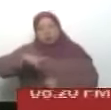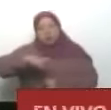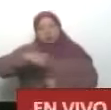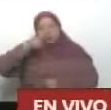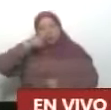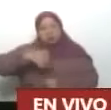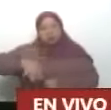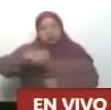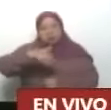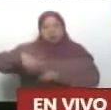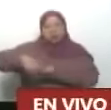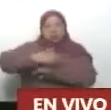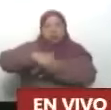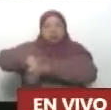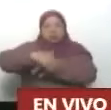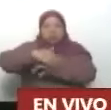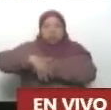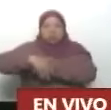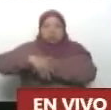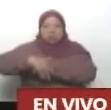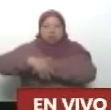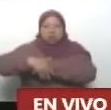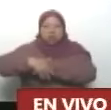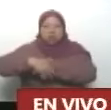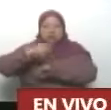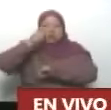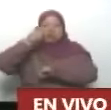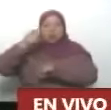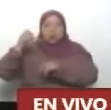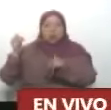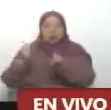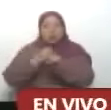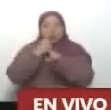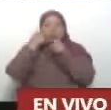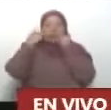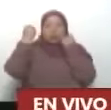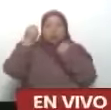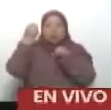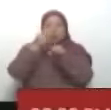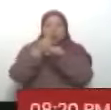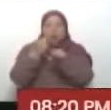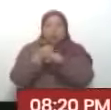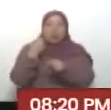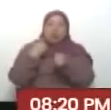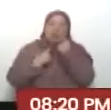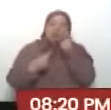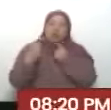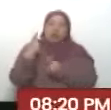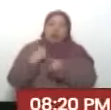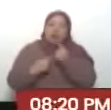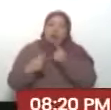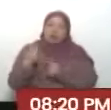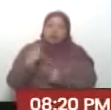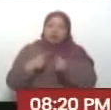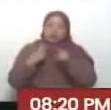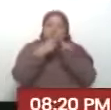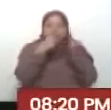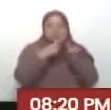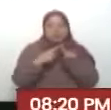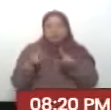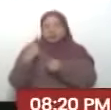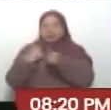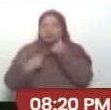un pueblo en la calle, de un pueblo combatiendo, multicolor,